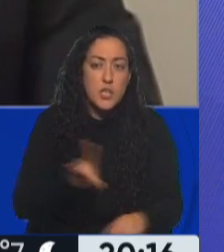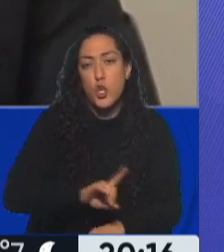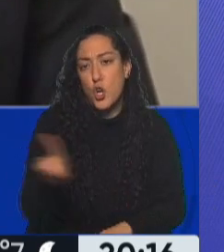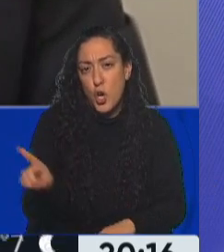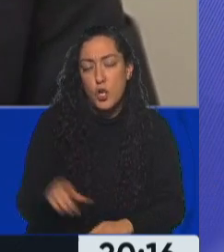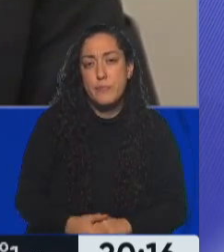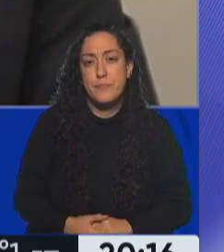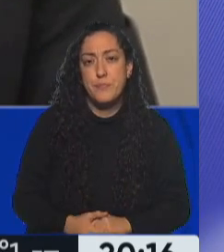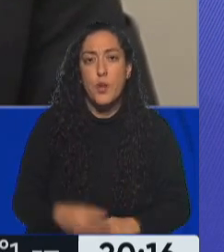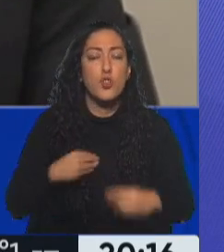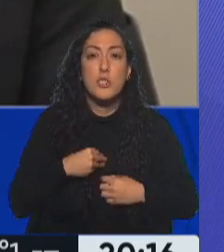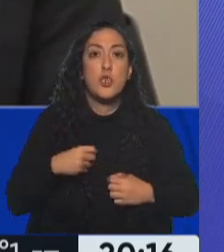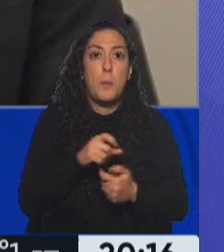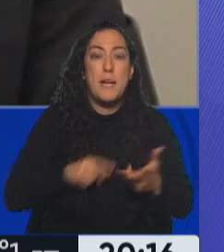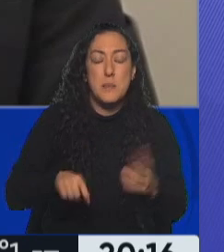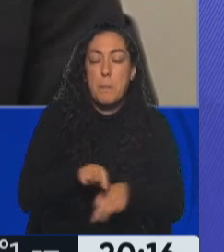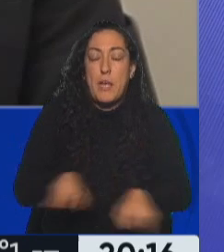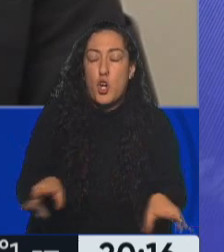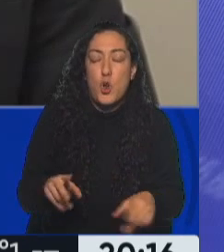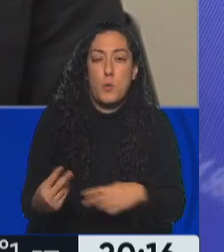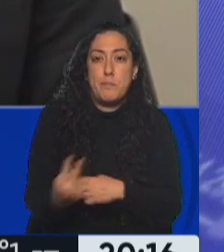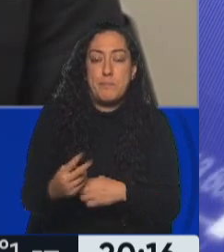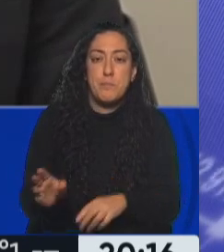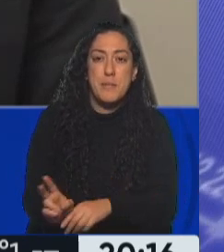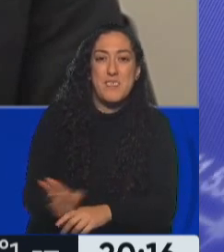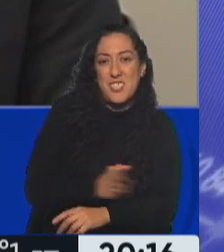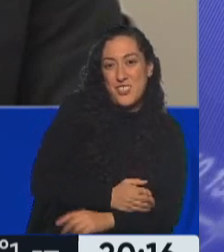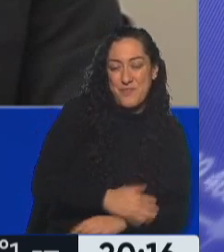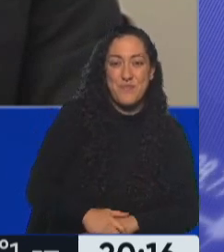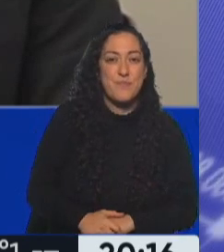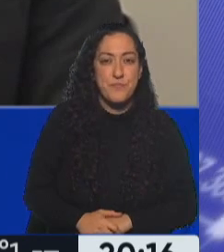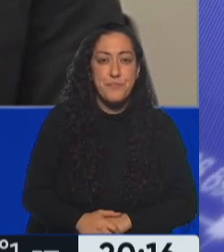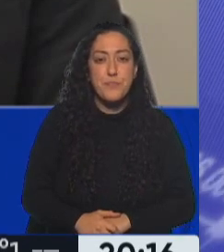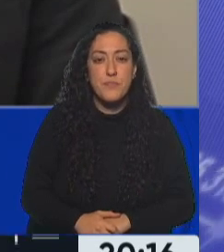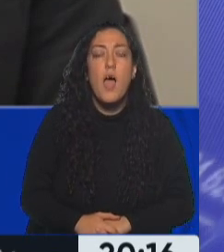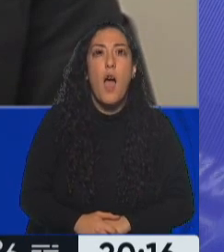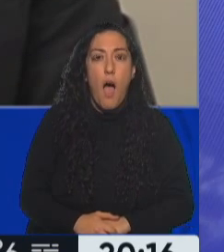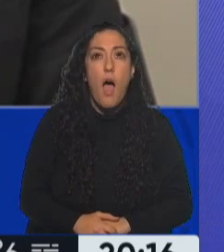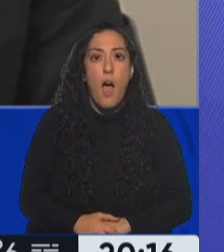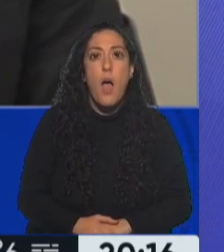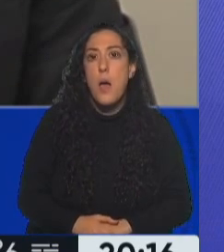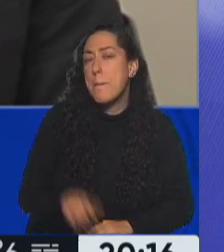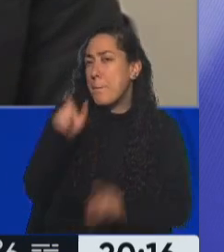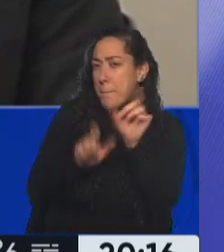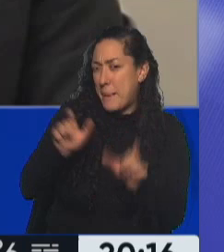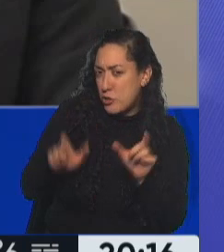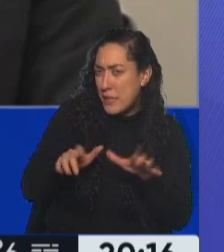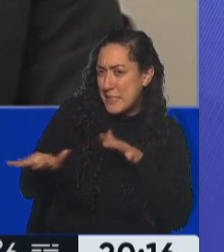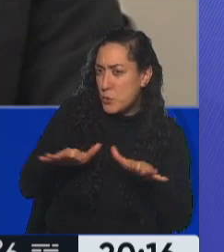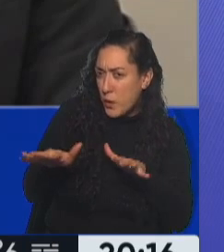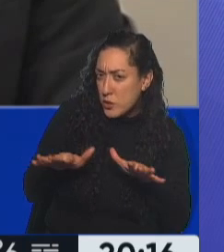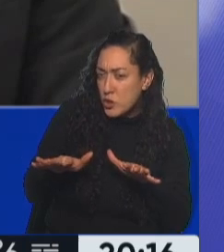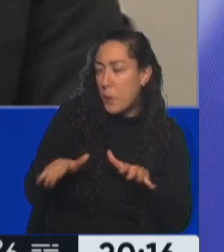siga agravando la sintomatología. Eso es lo prioritario. Correcto. Y para las personas que se enteran de una situación así, a